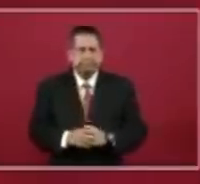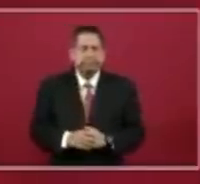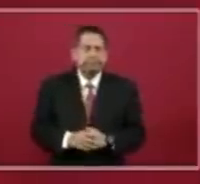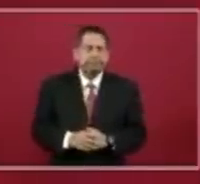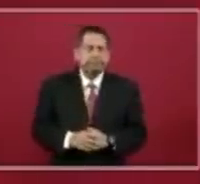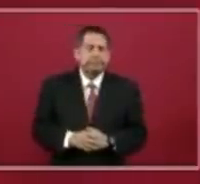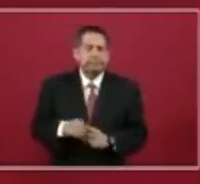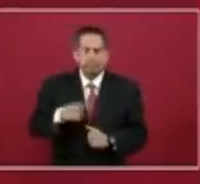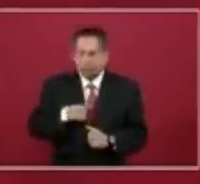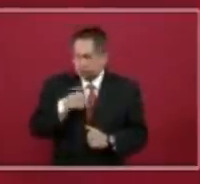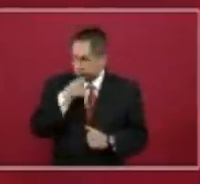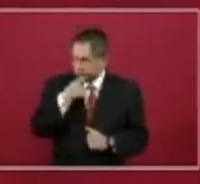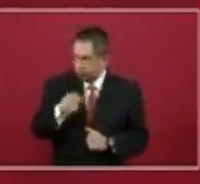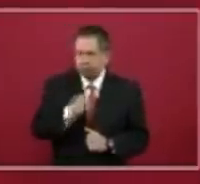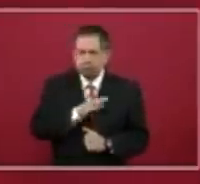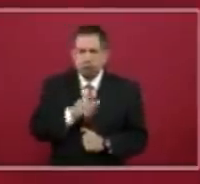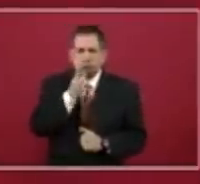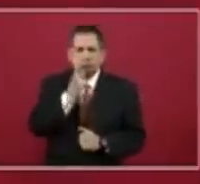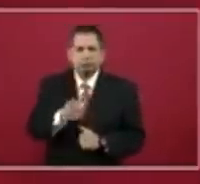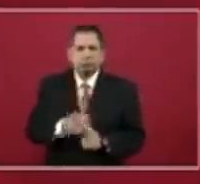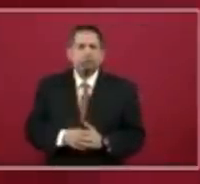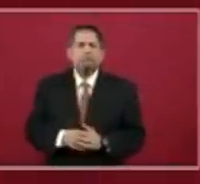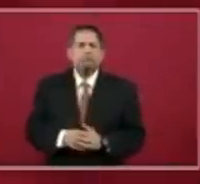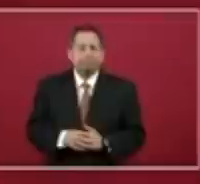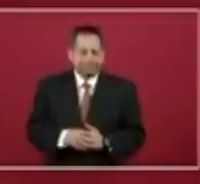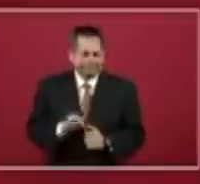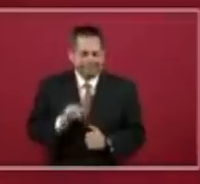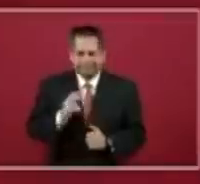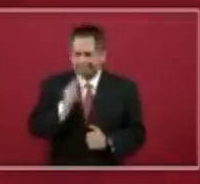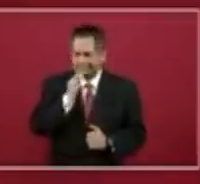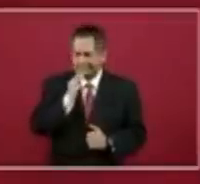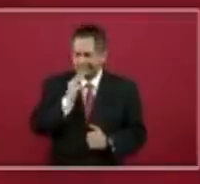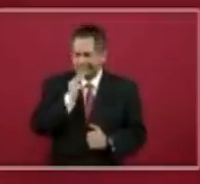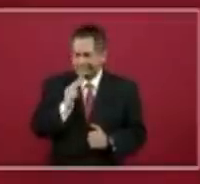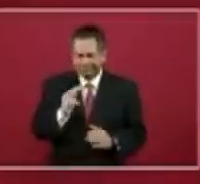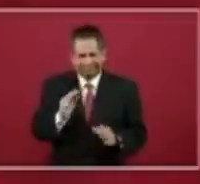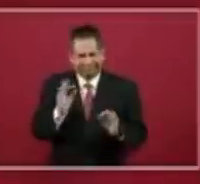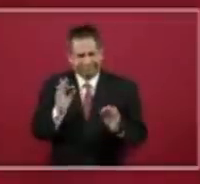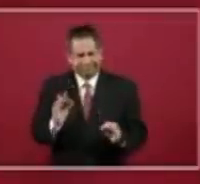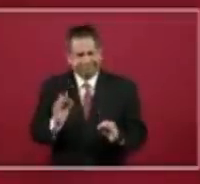puedo decir, ha resultado